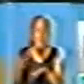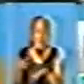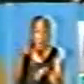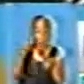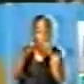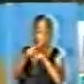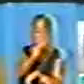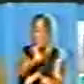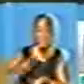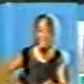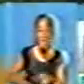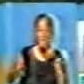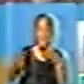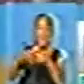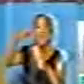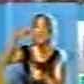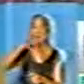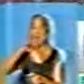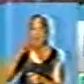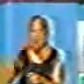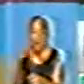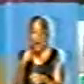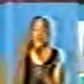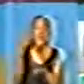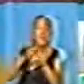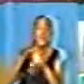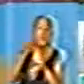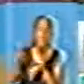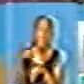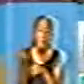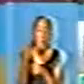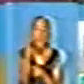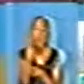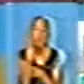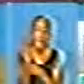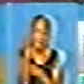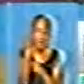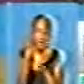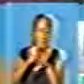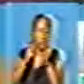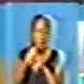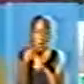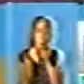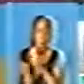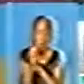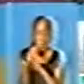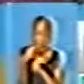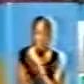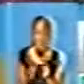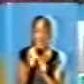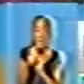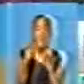usted es el presidente del partido justicialista que alguna vez muchachos una sola vez